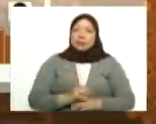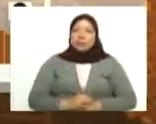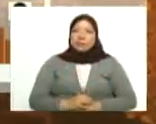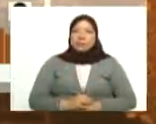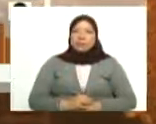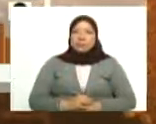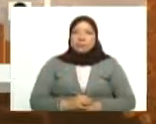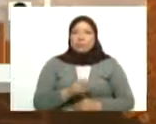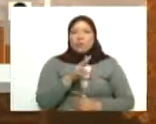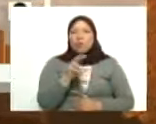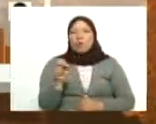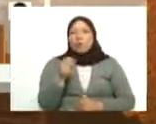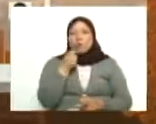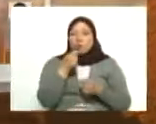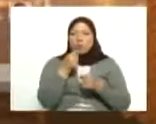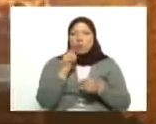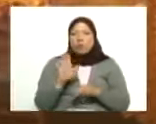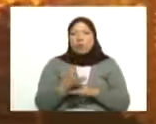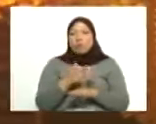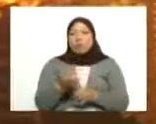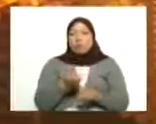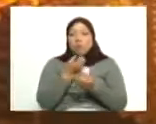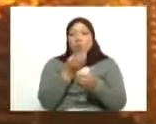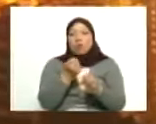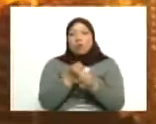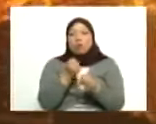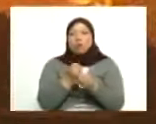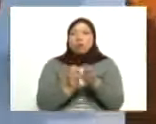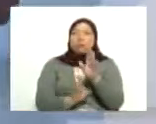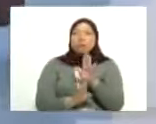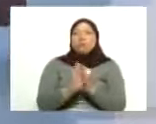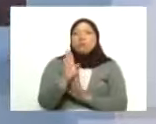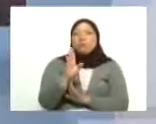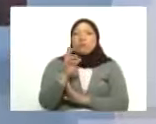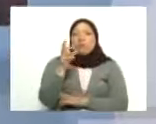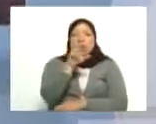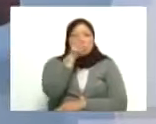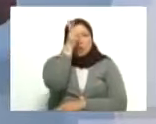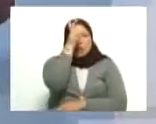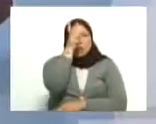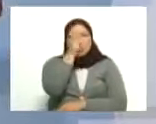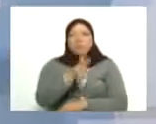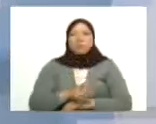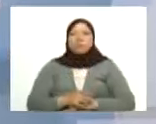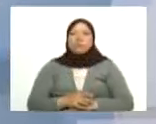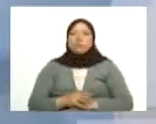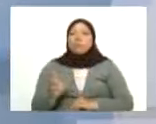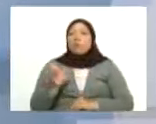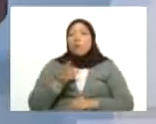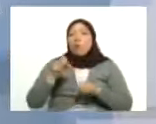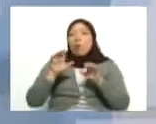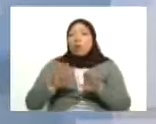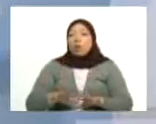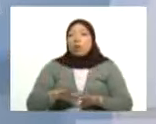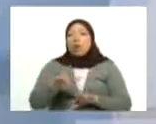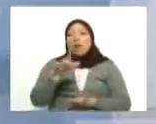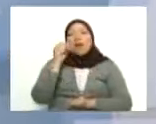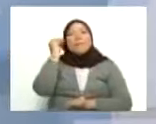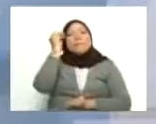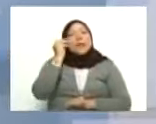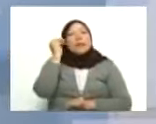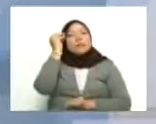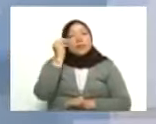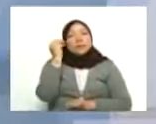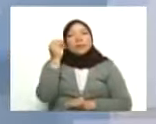Gil, 30 toneladas de un primer envío que van a reposar ahora mismo en Egipto, porque no deja entrar. Imagínense ustedes,